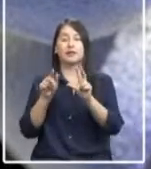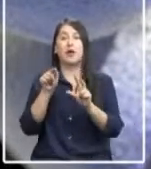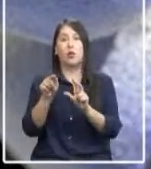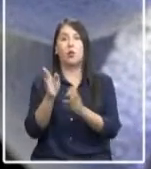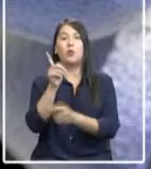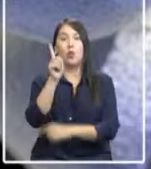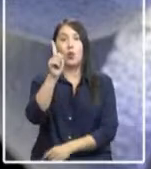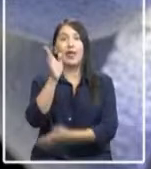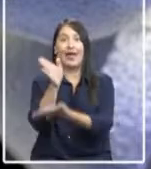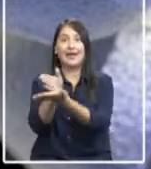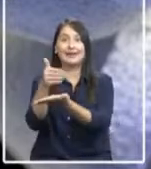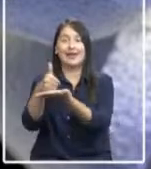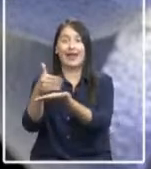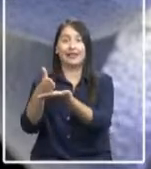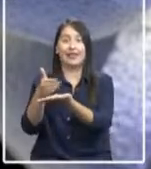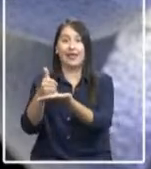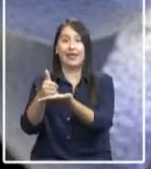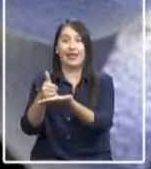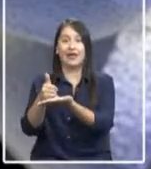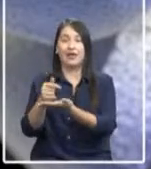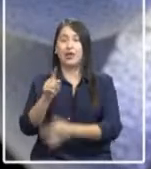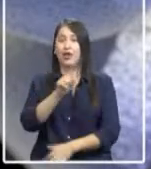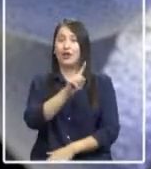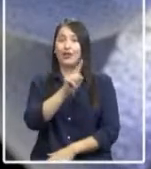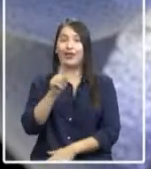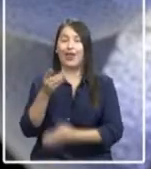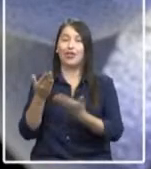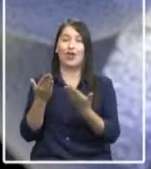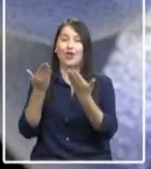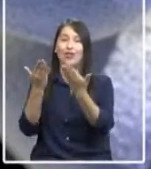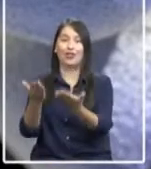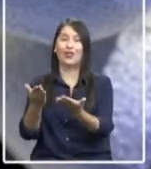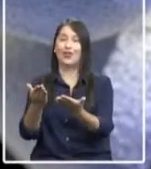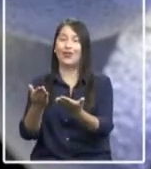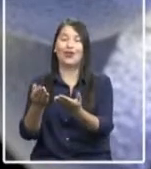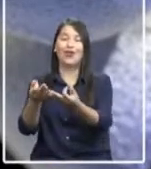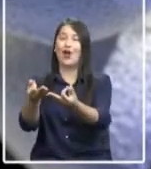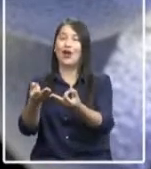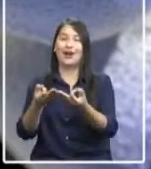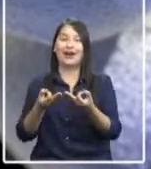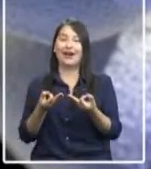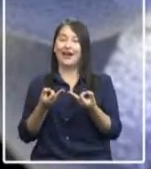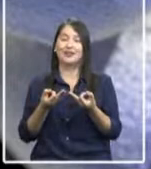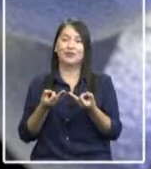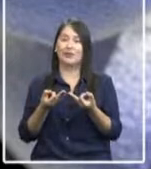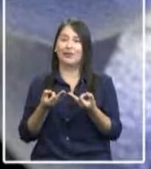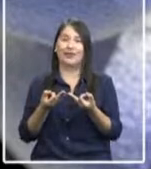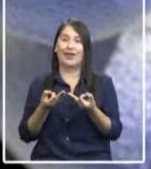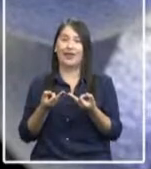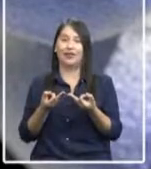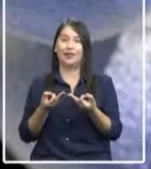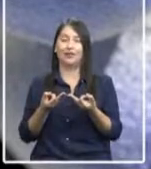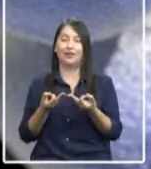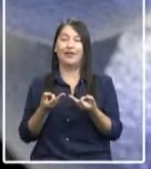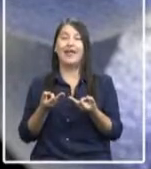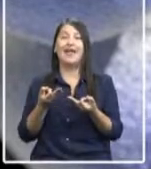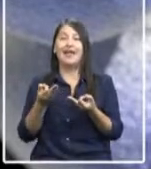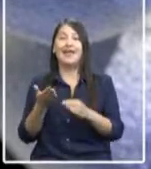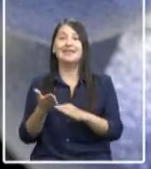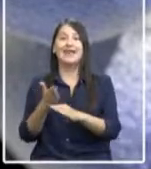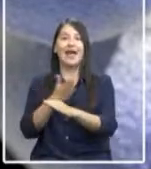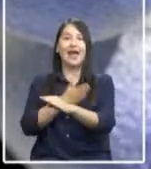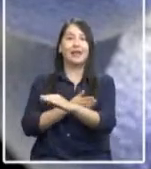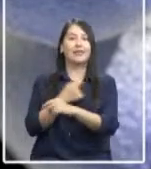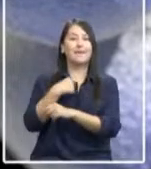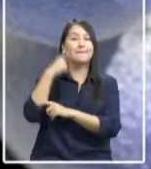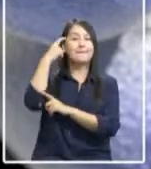estrategia que no dio los resultados que preconizaban, es tener prejuicios